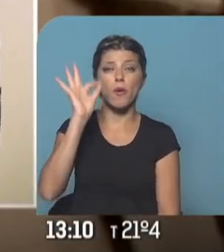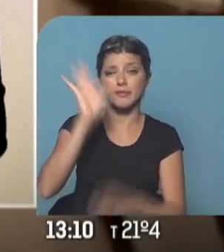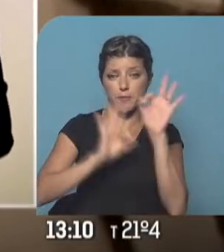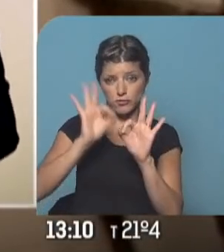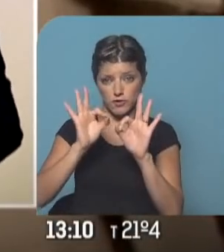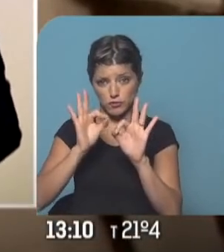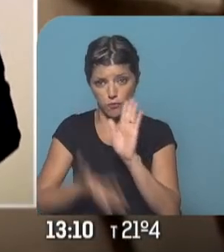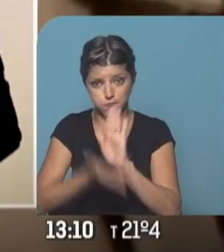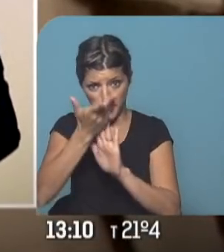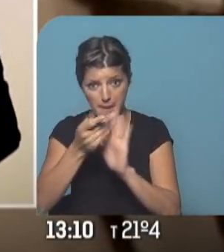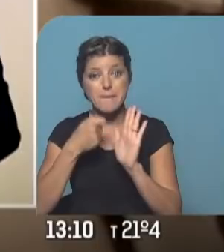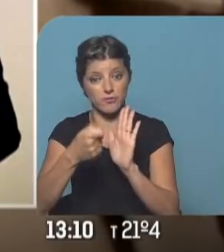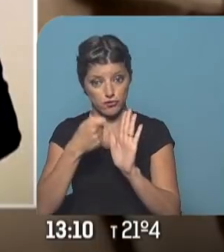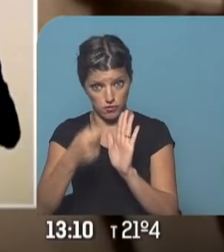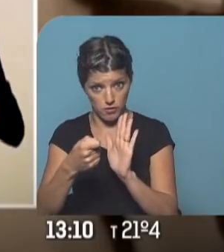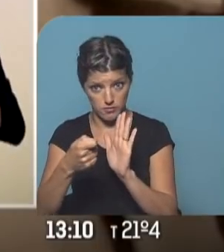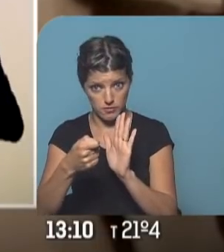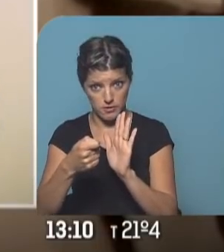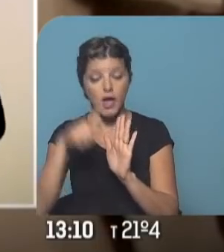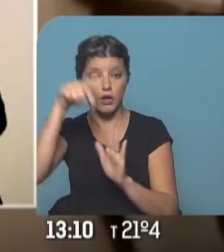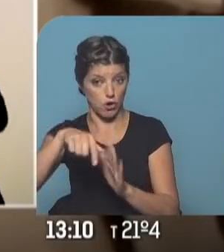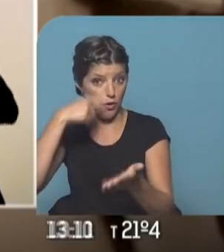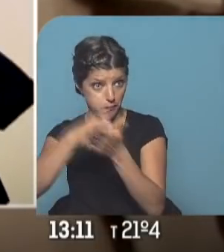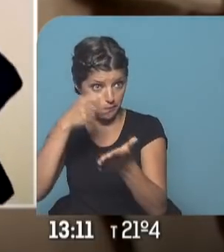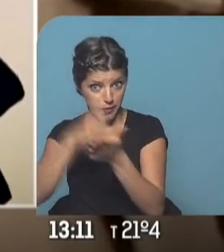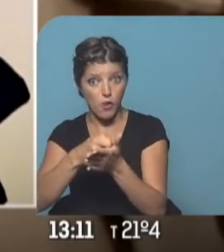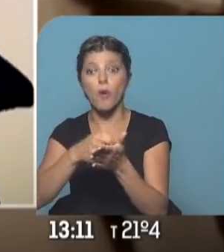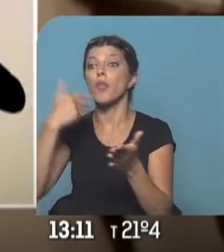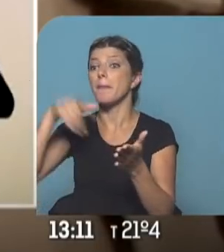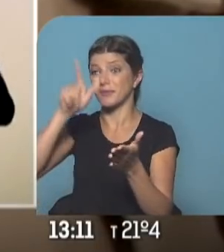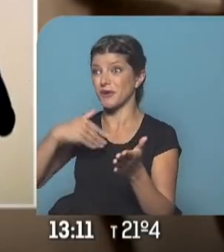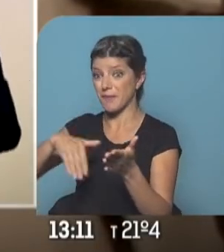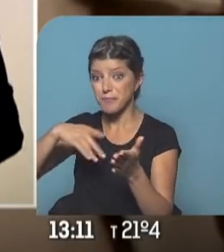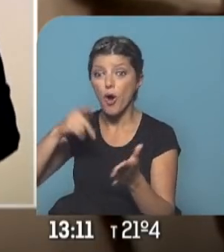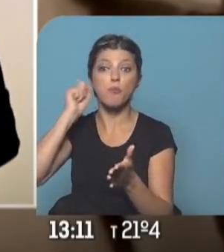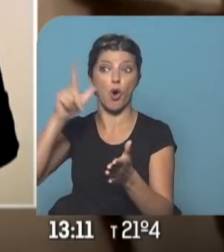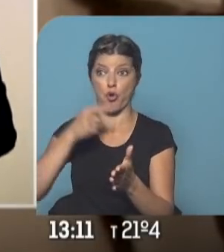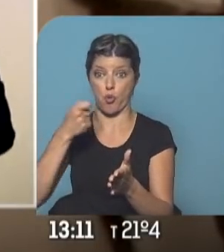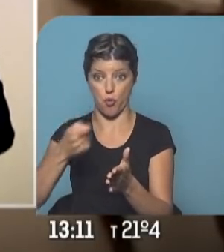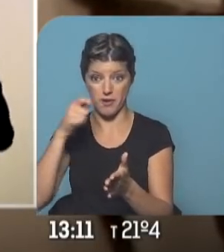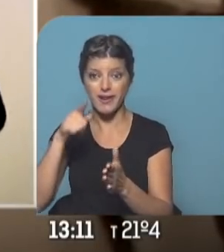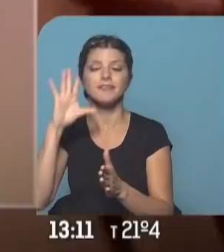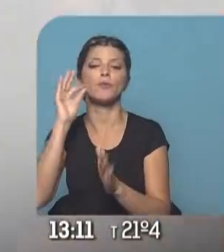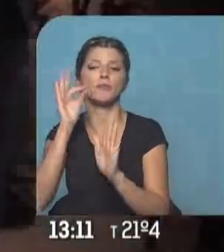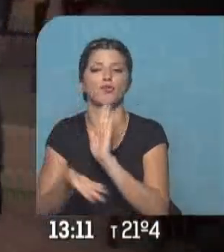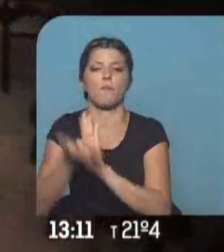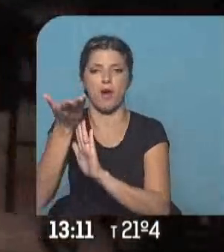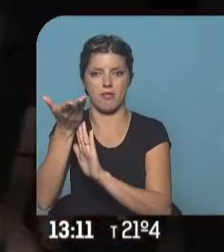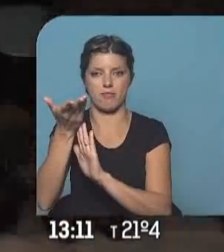las pensiones que tendrán los actuales cotizantes al momento de su jubilación, cuando el sistema esté en pleno